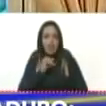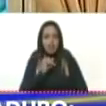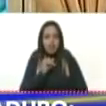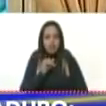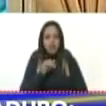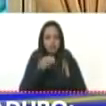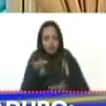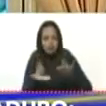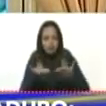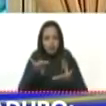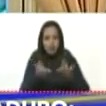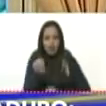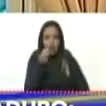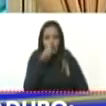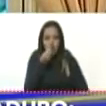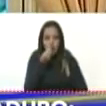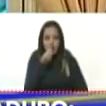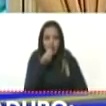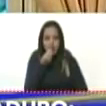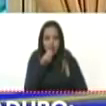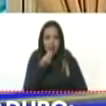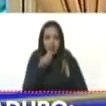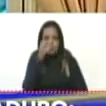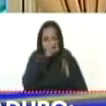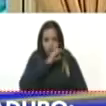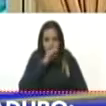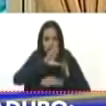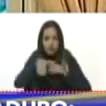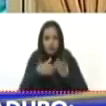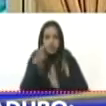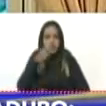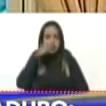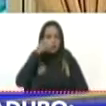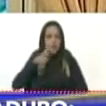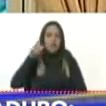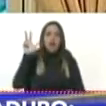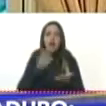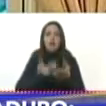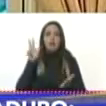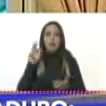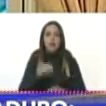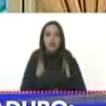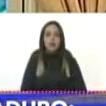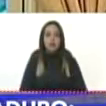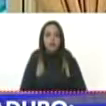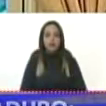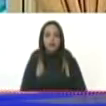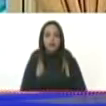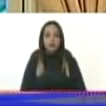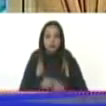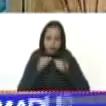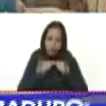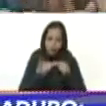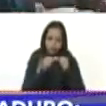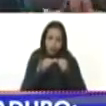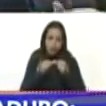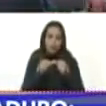balanceadamente sus perniles y todo lo que necesite nuestro pueblo. Aprobado, pues. A avanzar